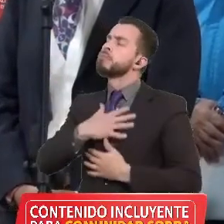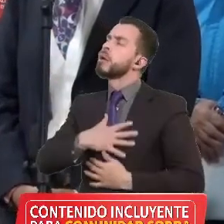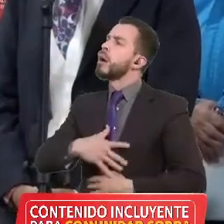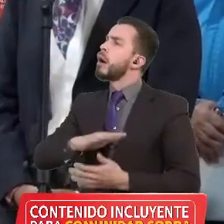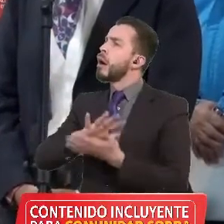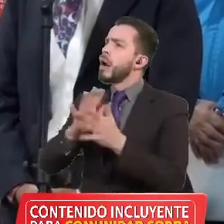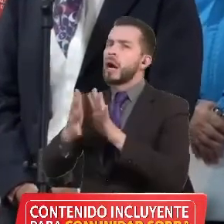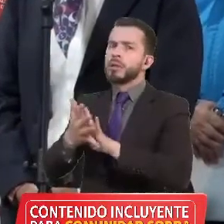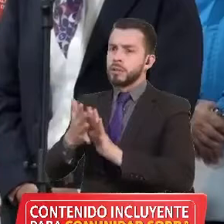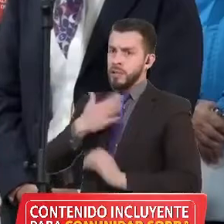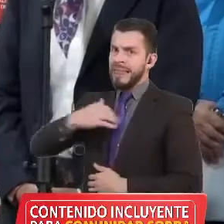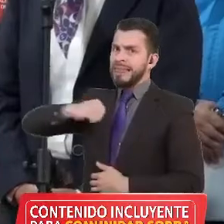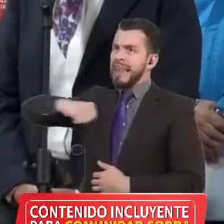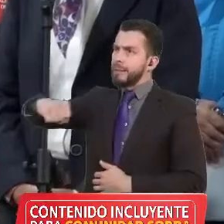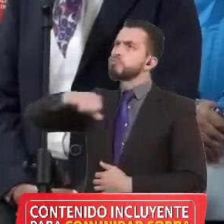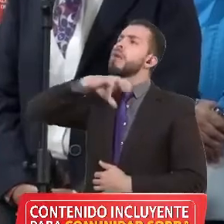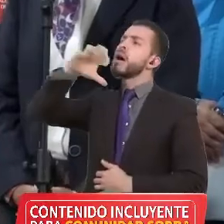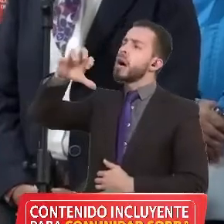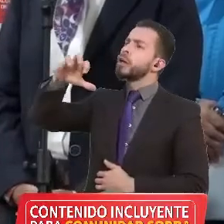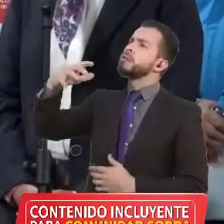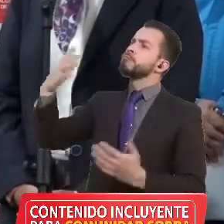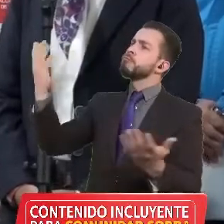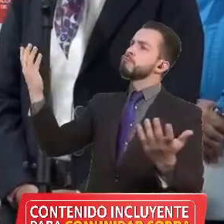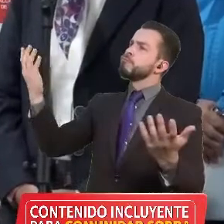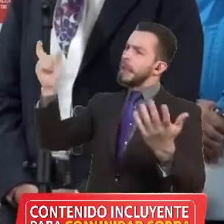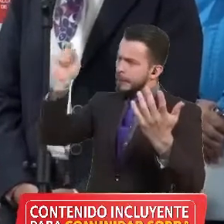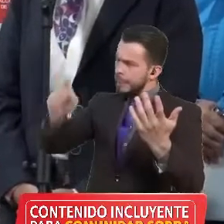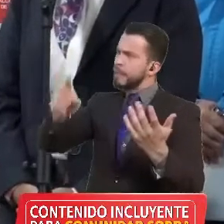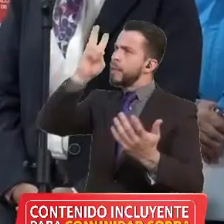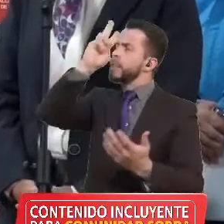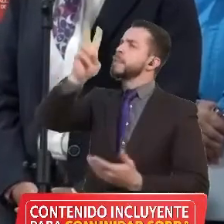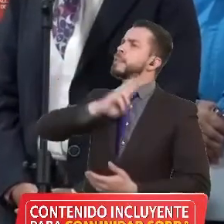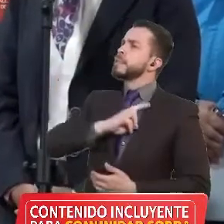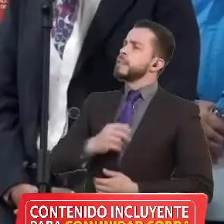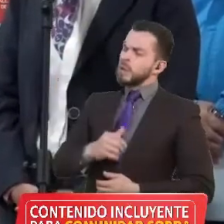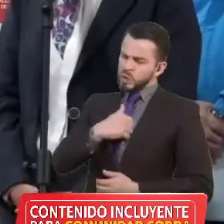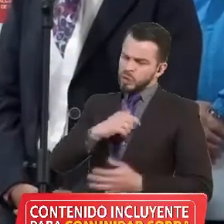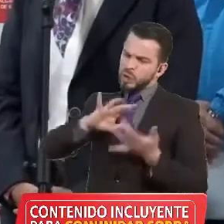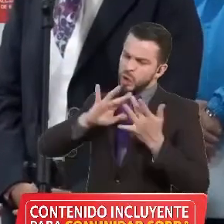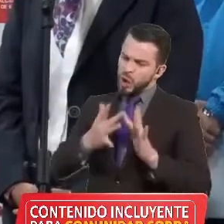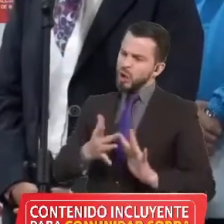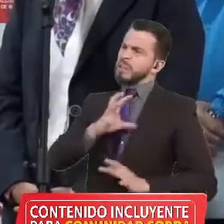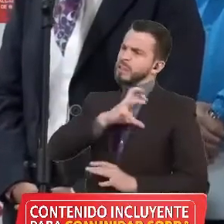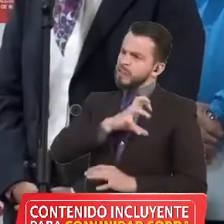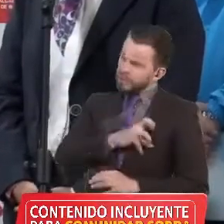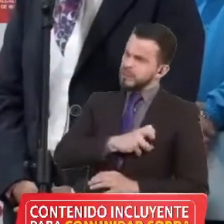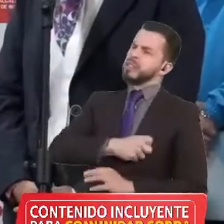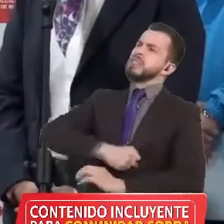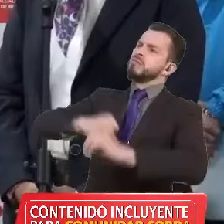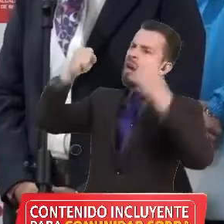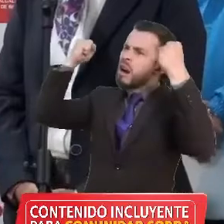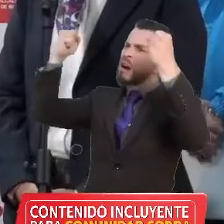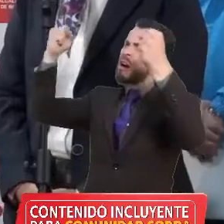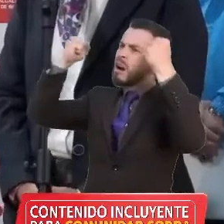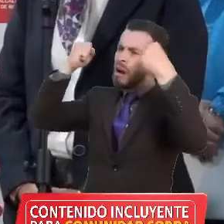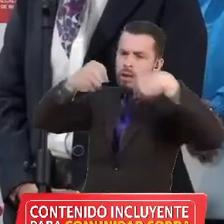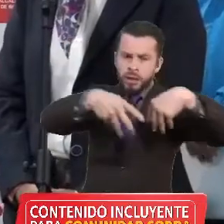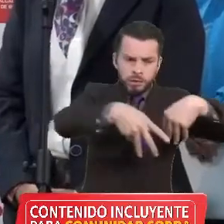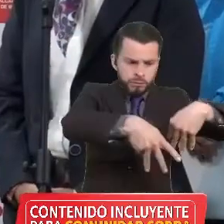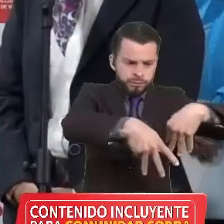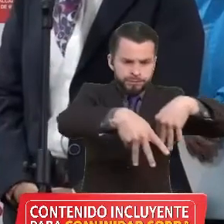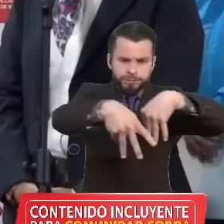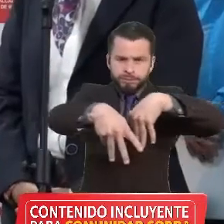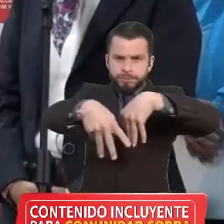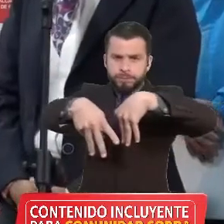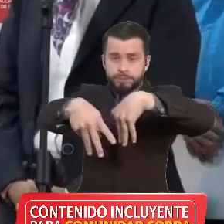y hacer visibles sus dolencias y las inequidades que sufren yo